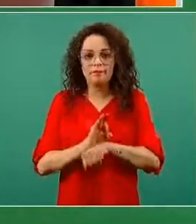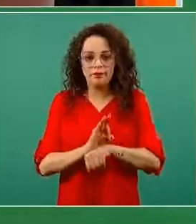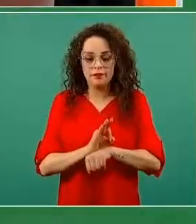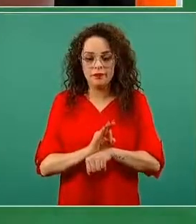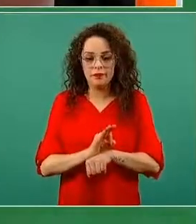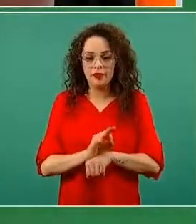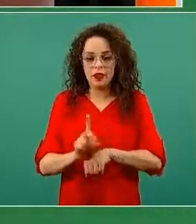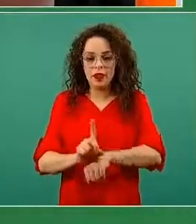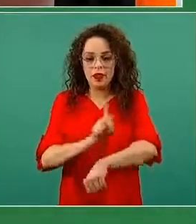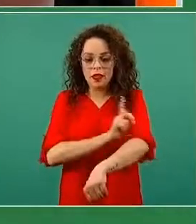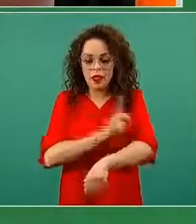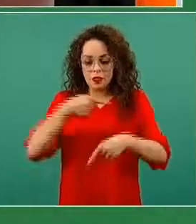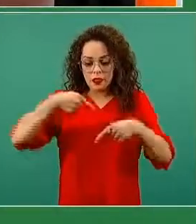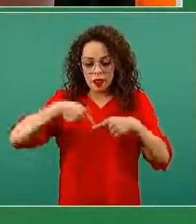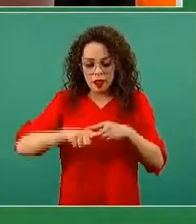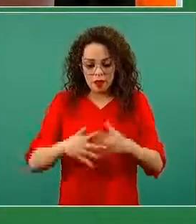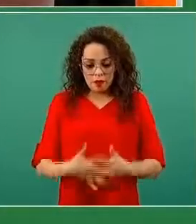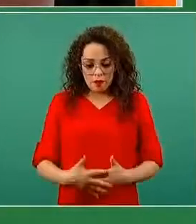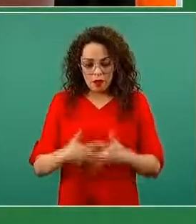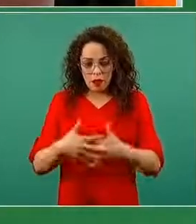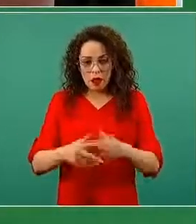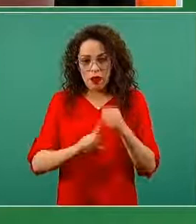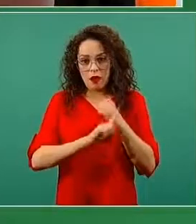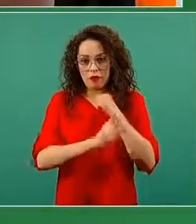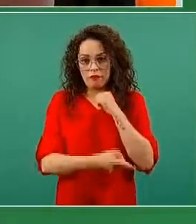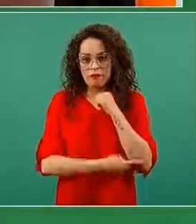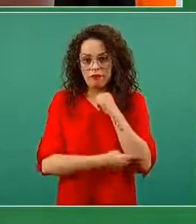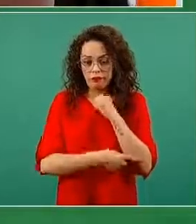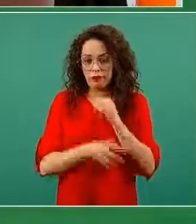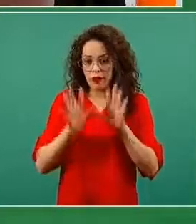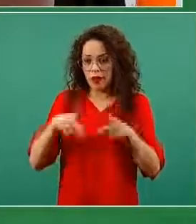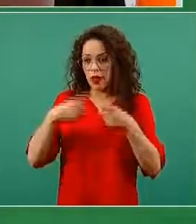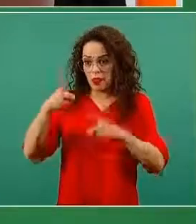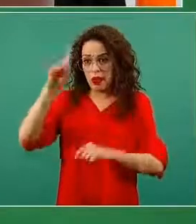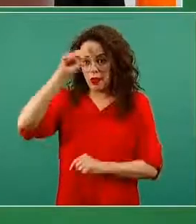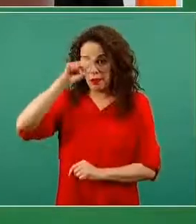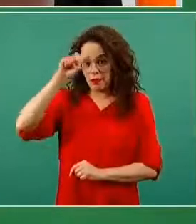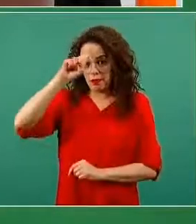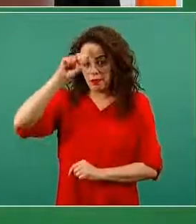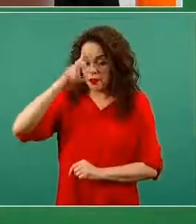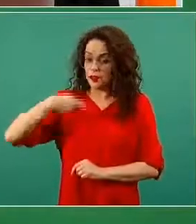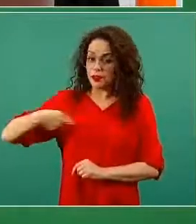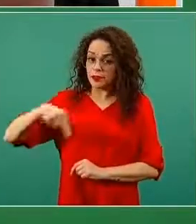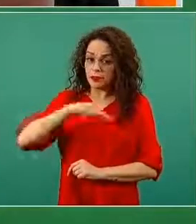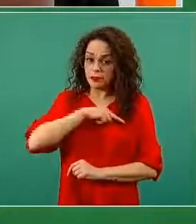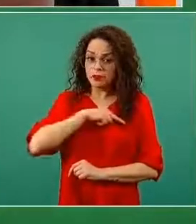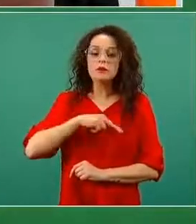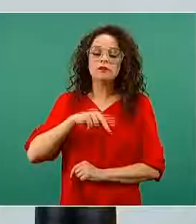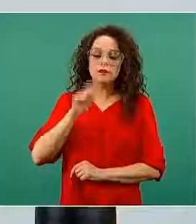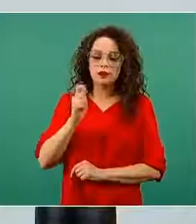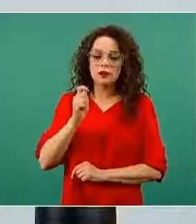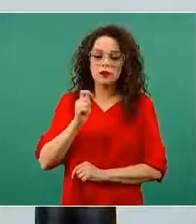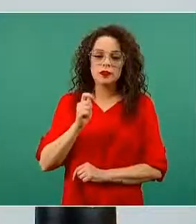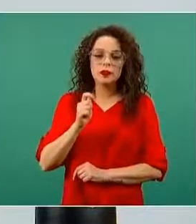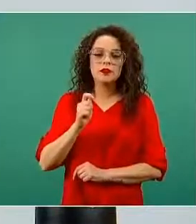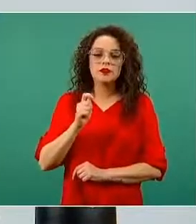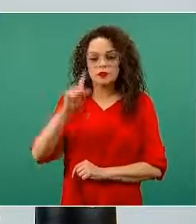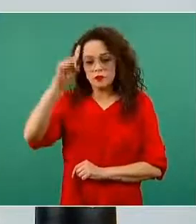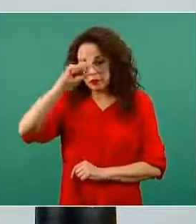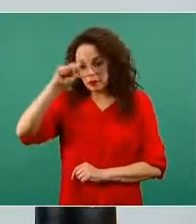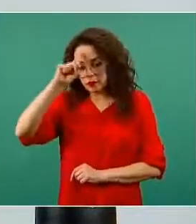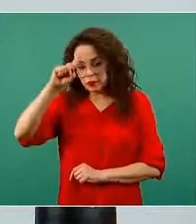el inicio del embarazo. Nosotros hemos sido pues un poquito más conservadores en la